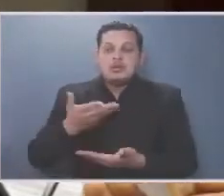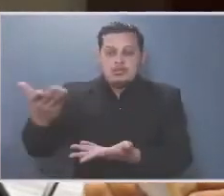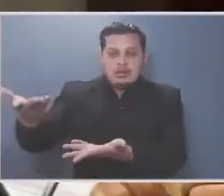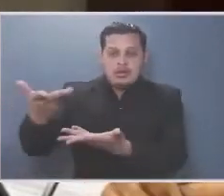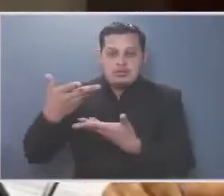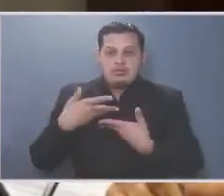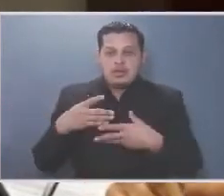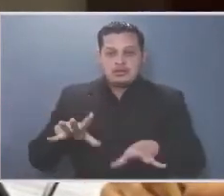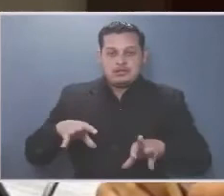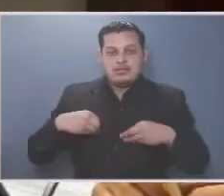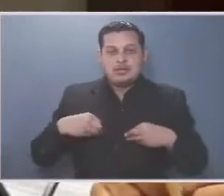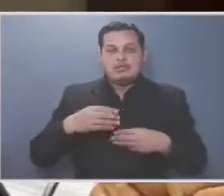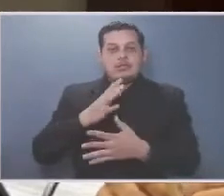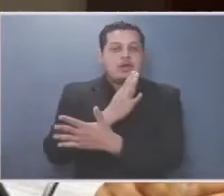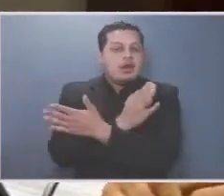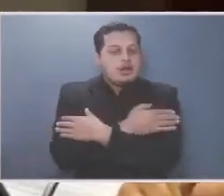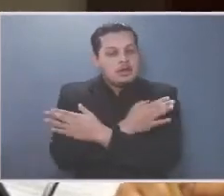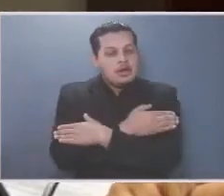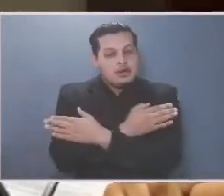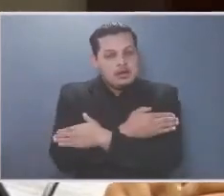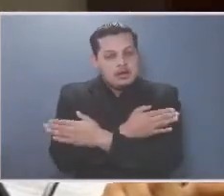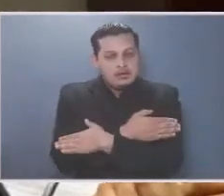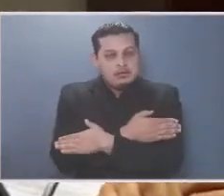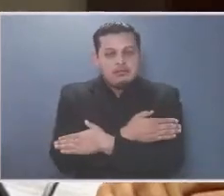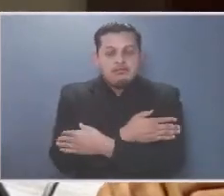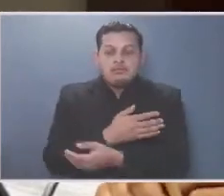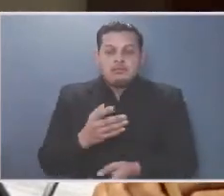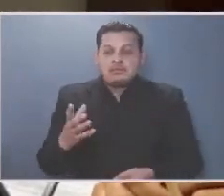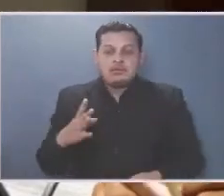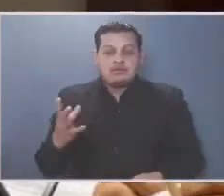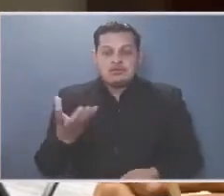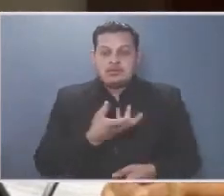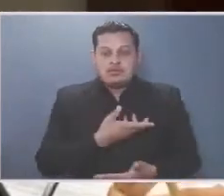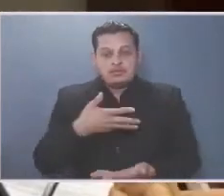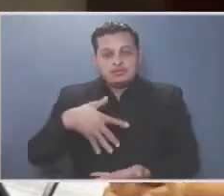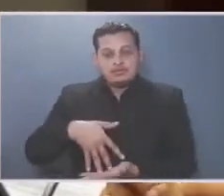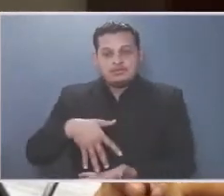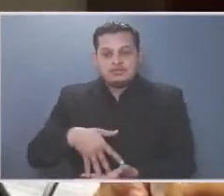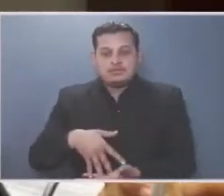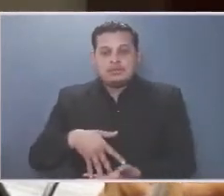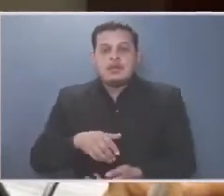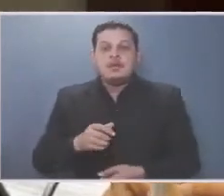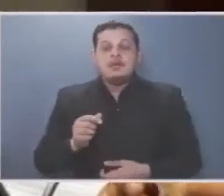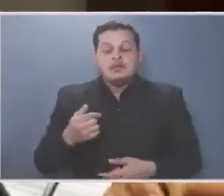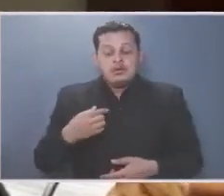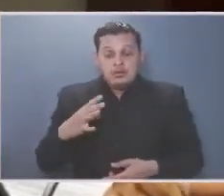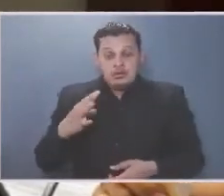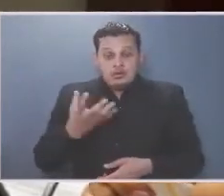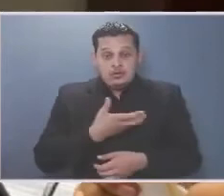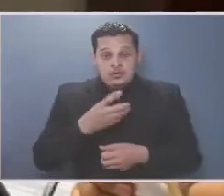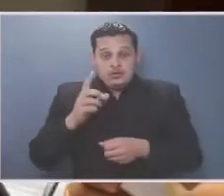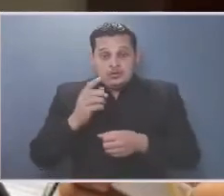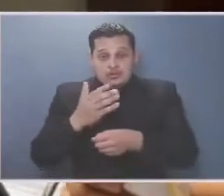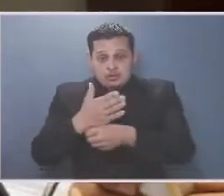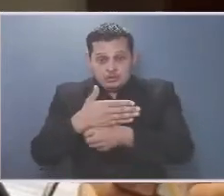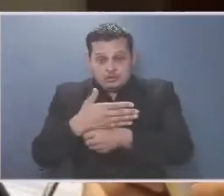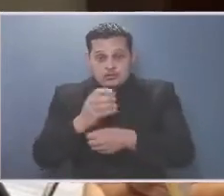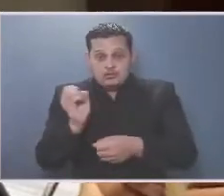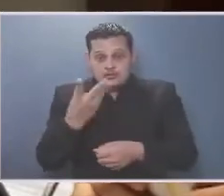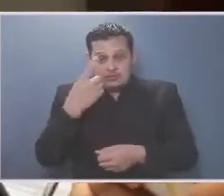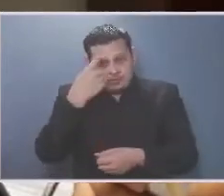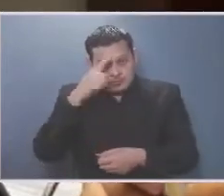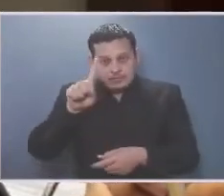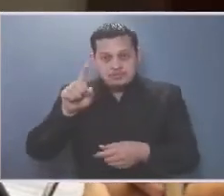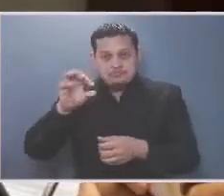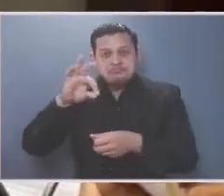de que estoy listo presidenta yo creo que estamos listos como grupo parlamentario de nuevas ideas para dar nuestros votos para que